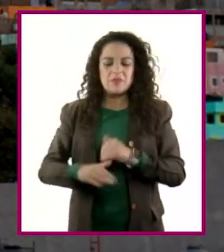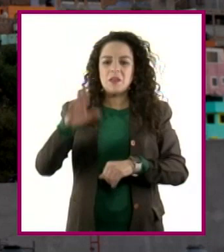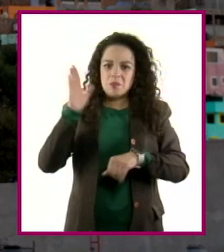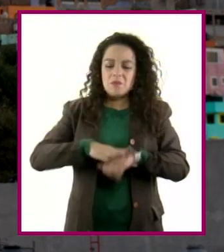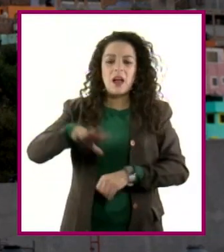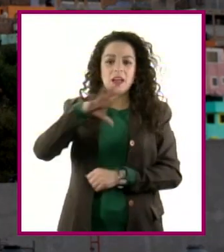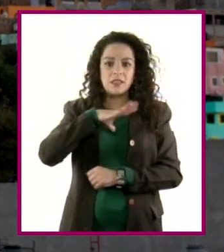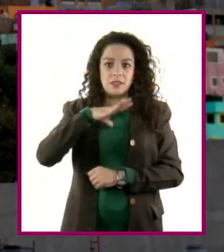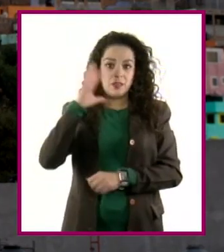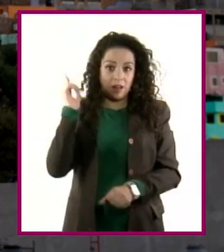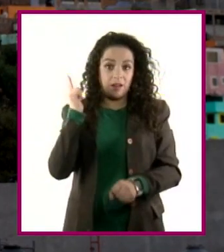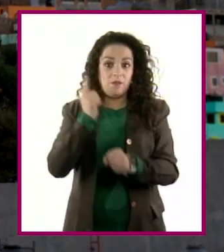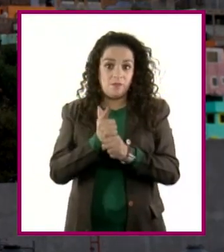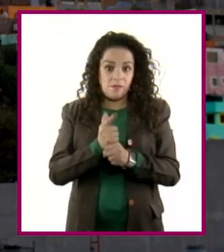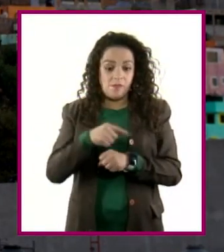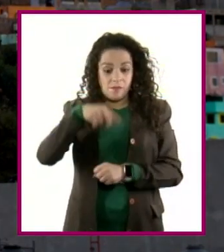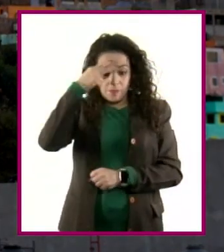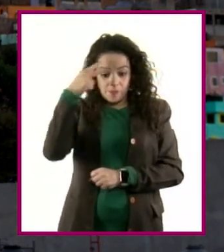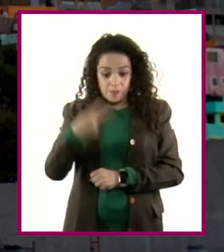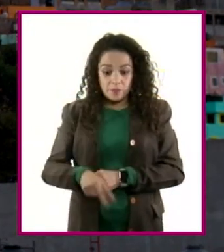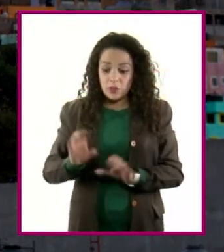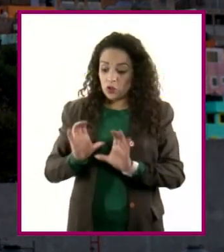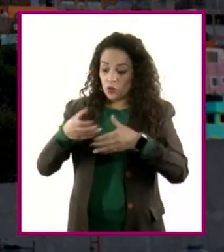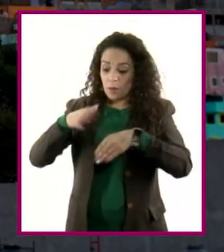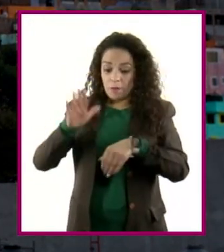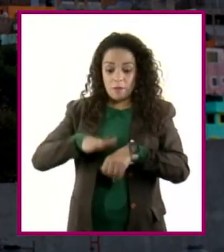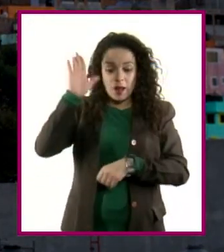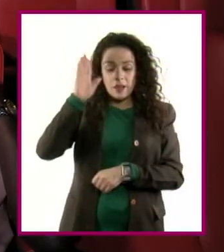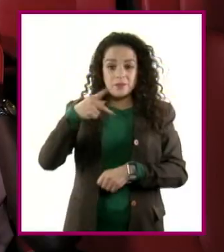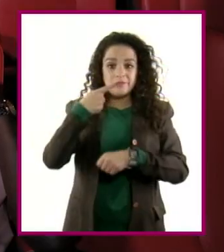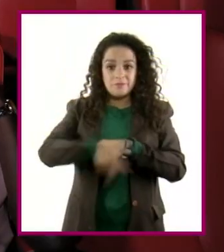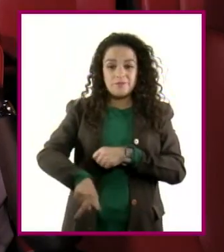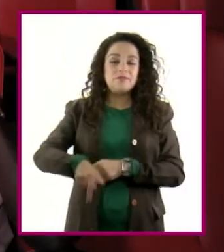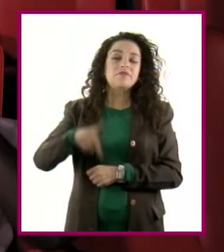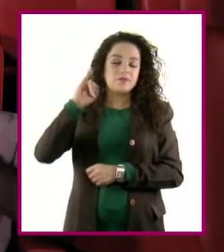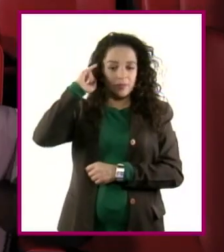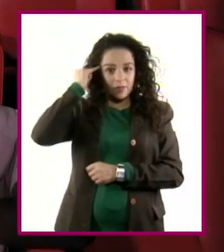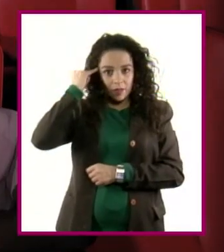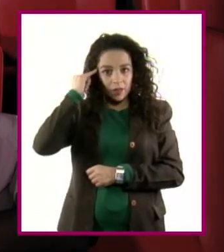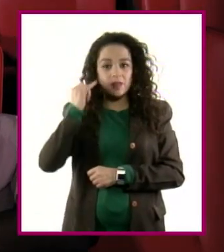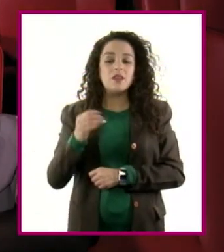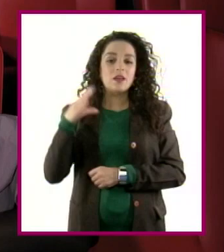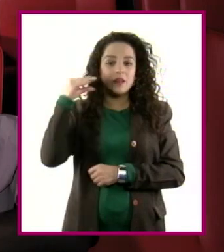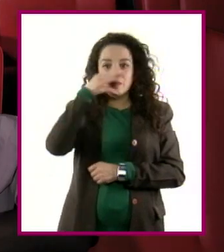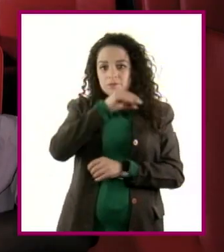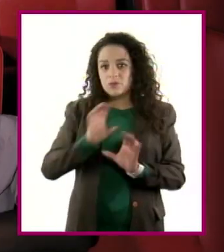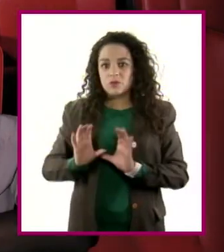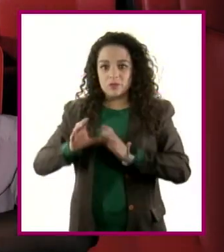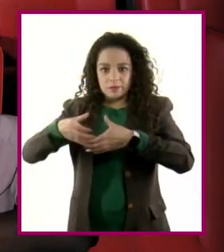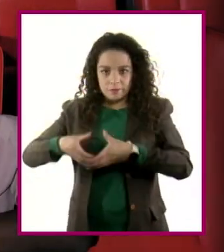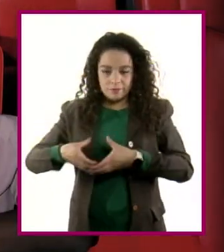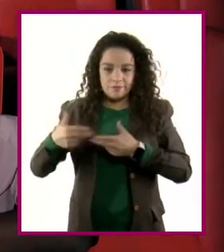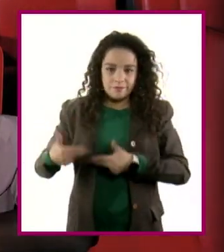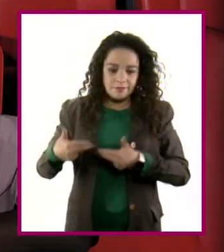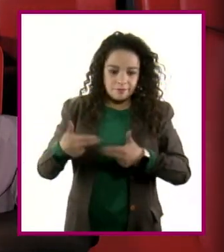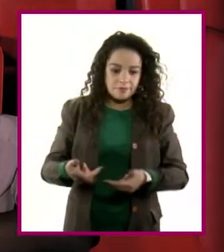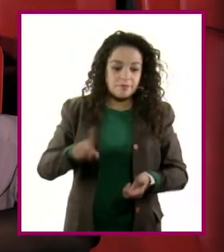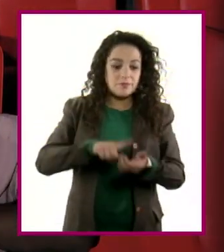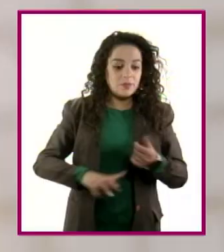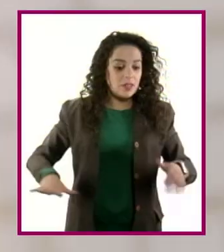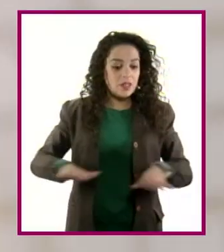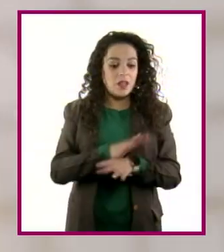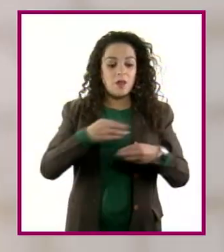comunidades más afectadas han sido las indígenas, afromexicanas y rurales. La juventud vive serios impactos como cambios en la